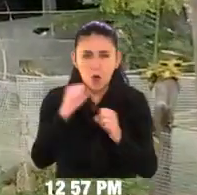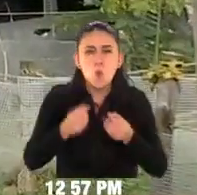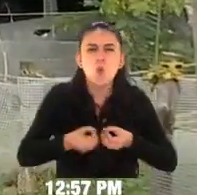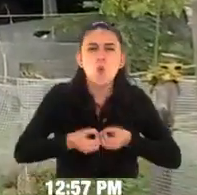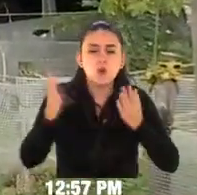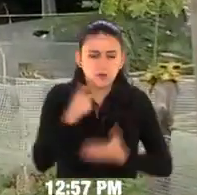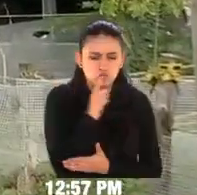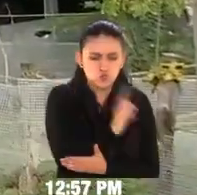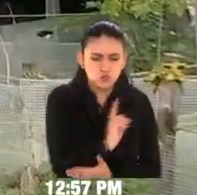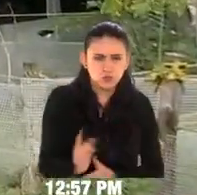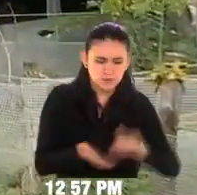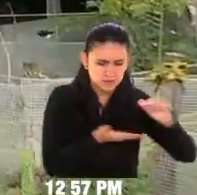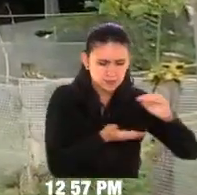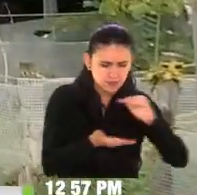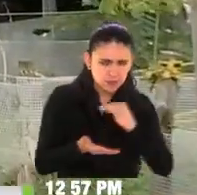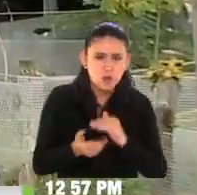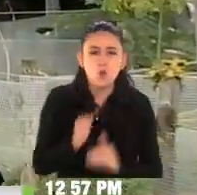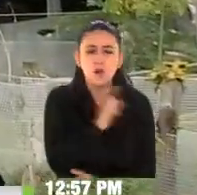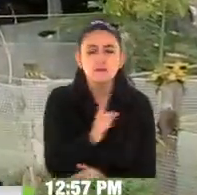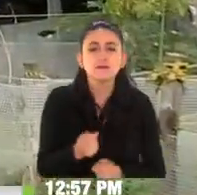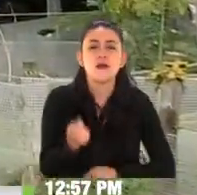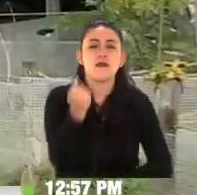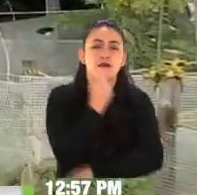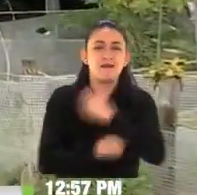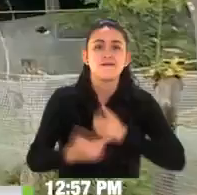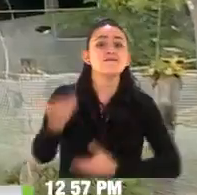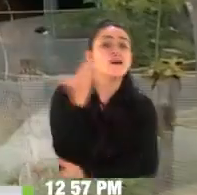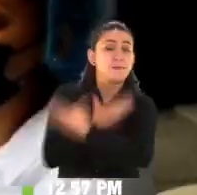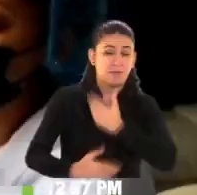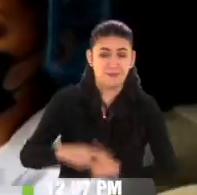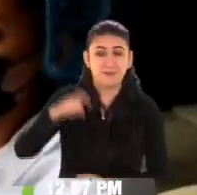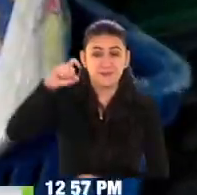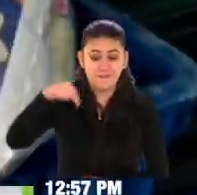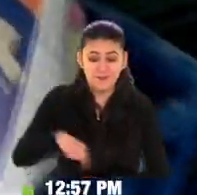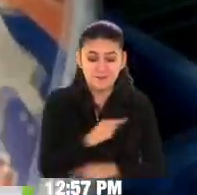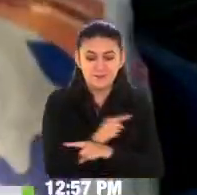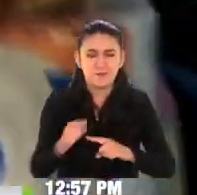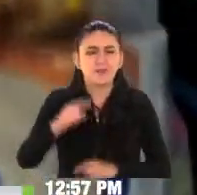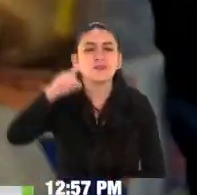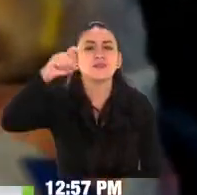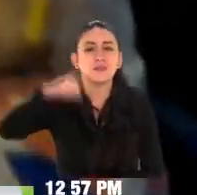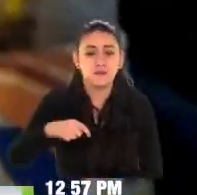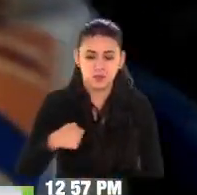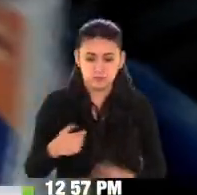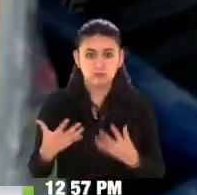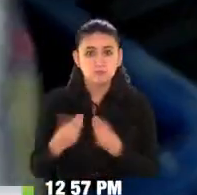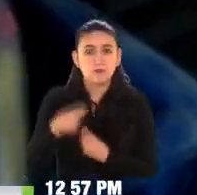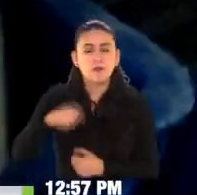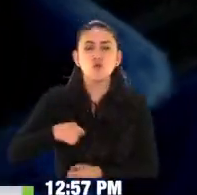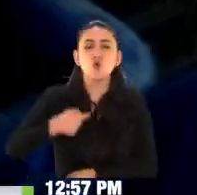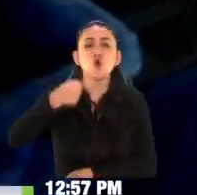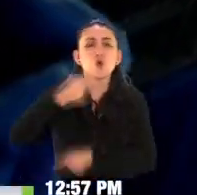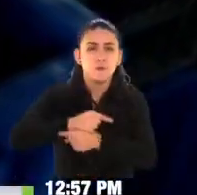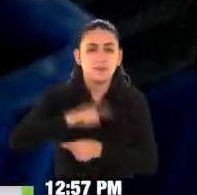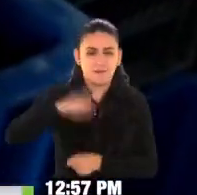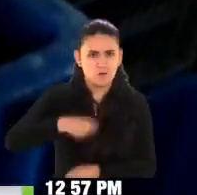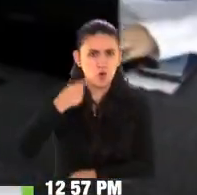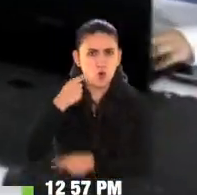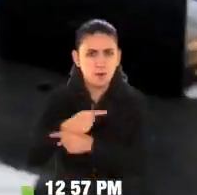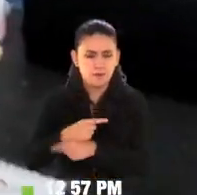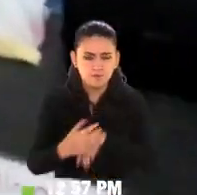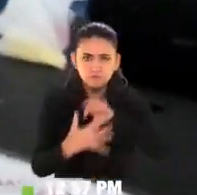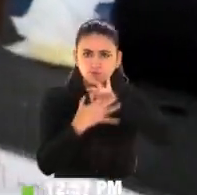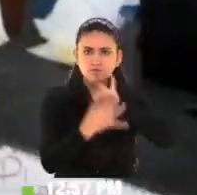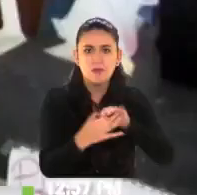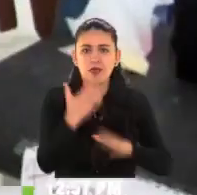fueron y hacer, digamos, las reposiciones. Eso tiene que darse esta misma semana, porque nosotros tenemos también un cumplimiento que va asociado a los